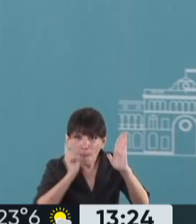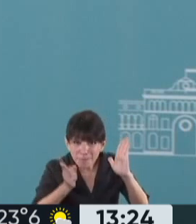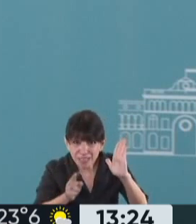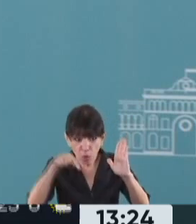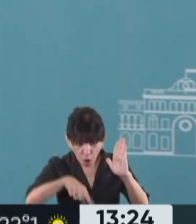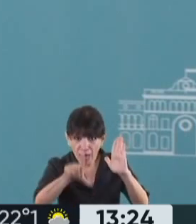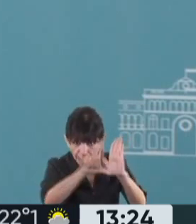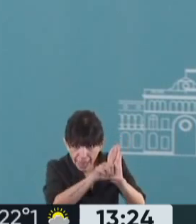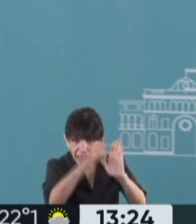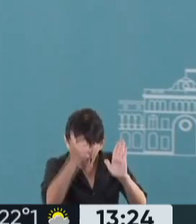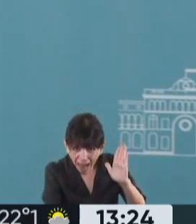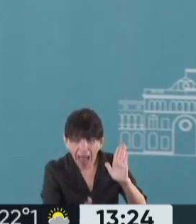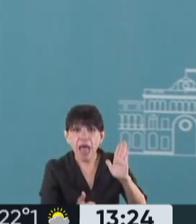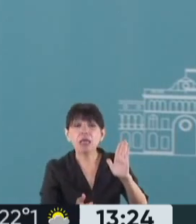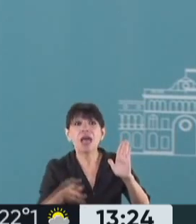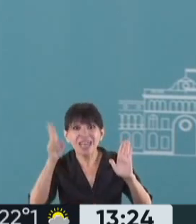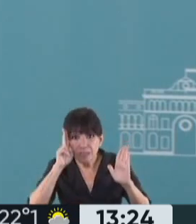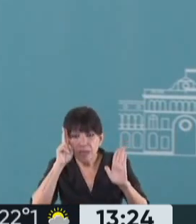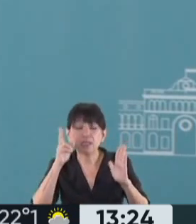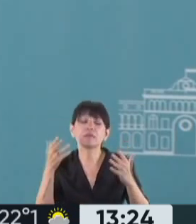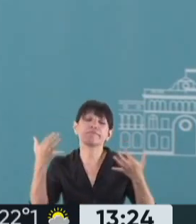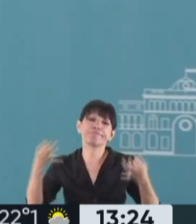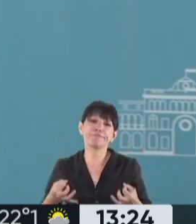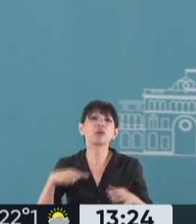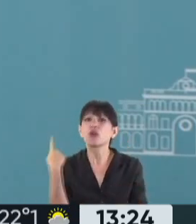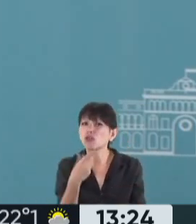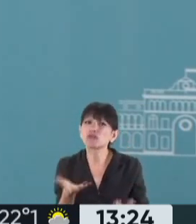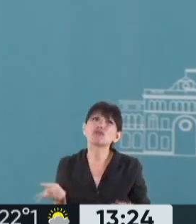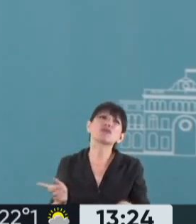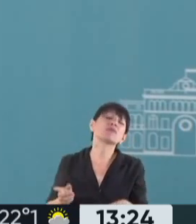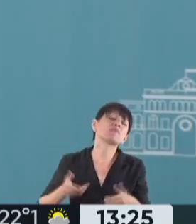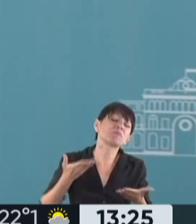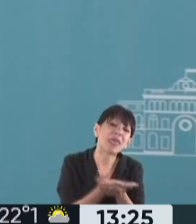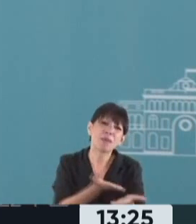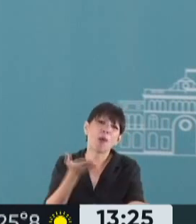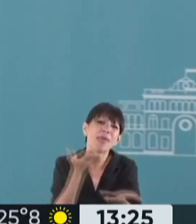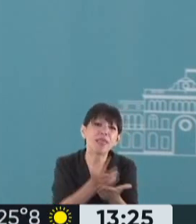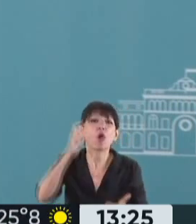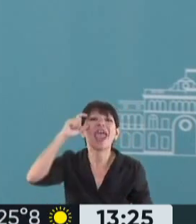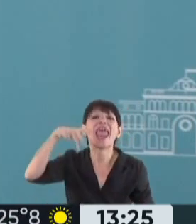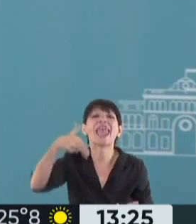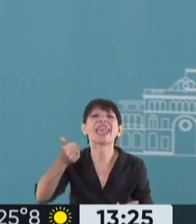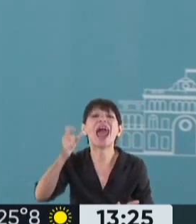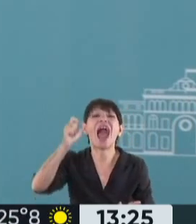enorme, y en ese sentido estamos todo el tiempo pidiéndole tanto a la Defensoría del Público como al ENACOM que avancen